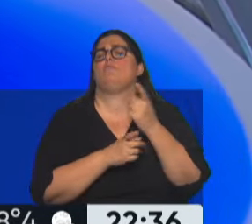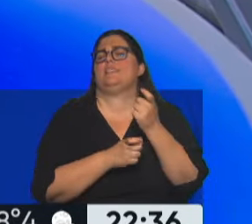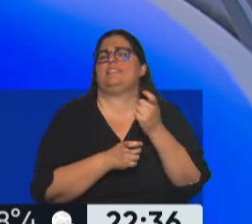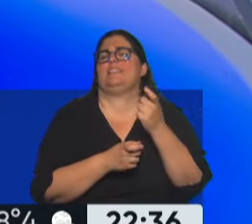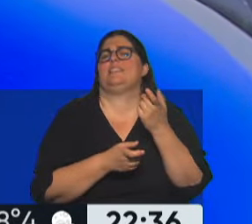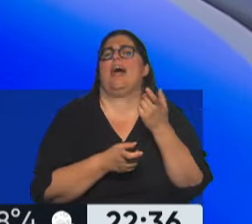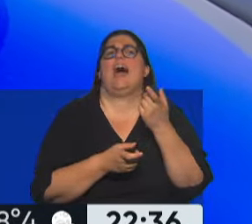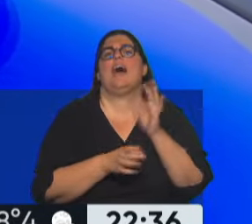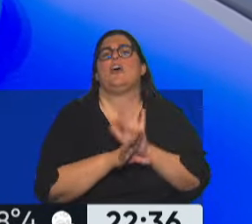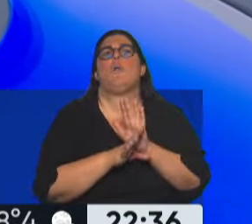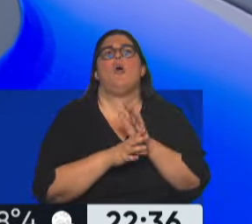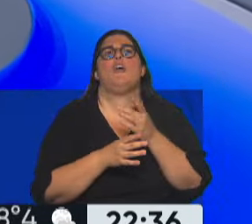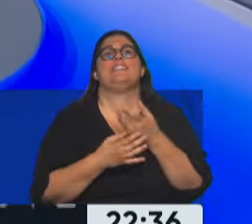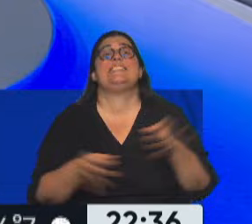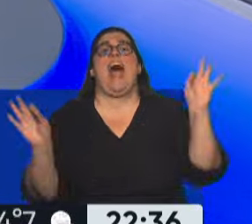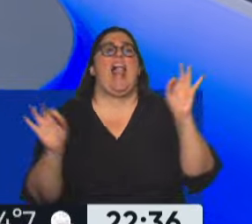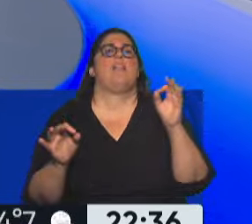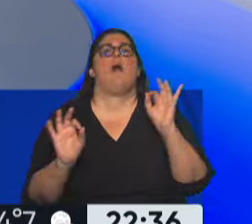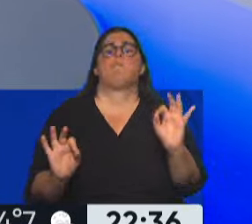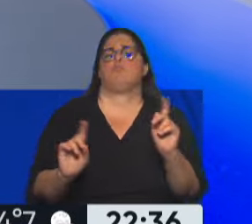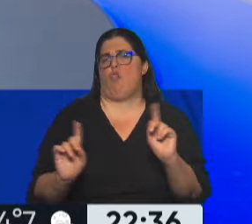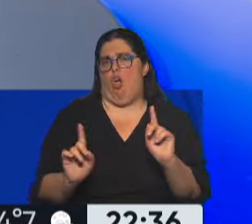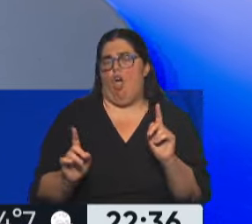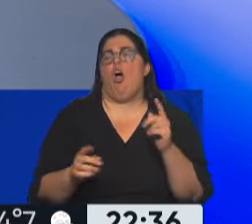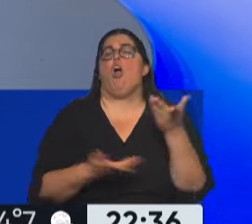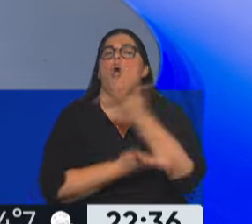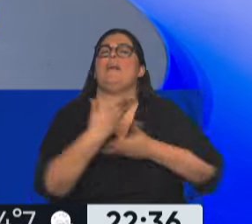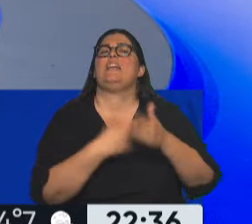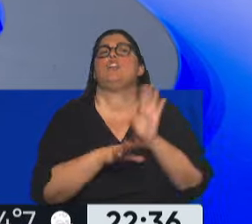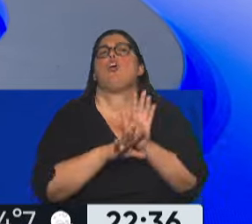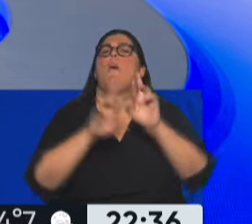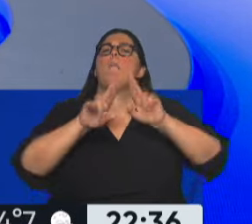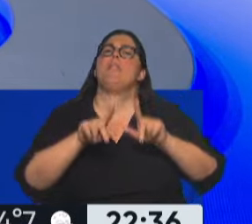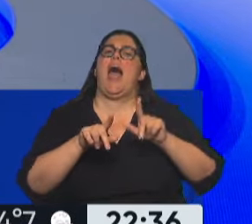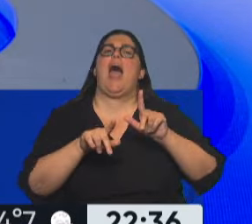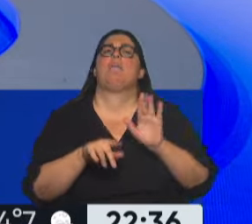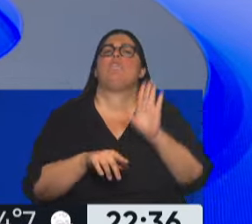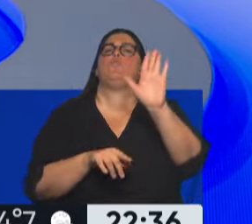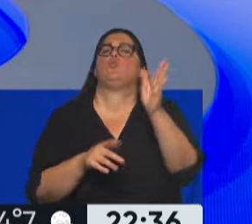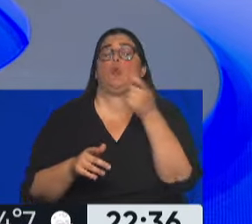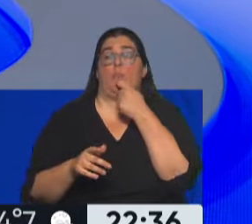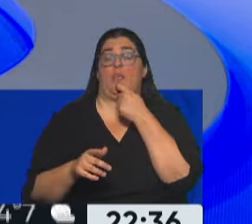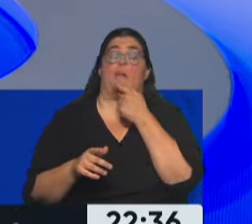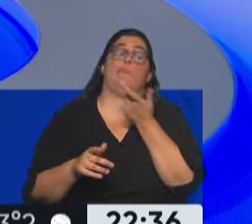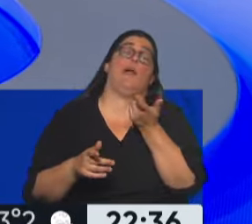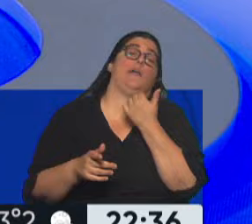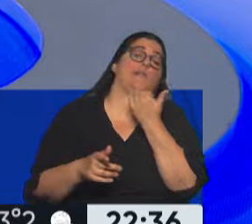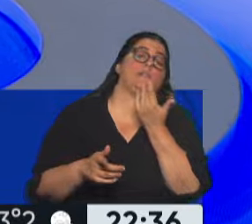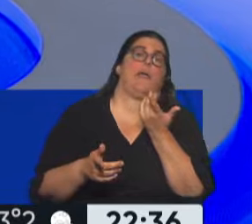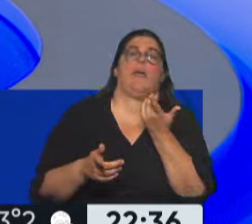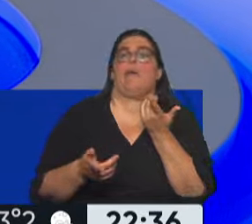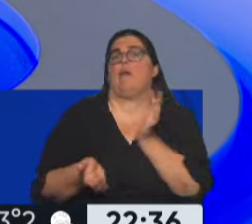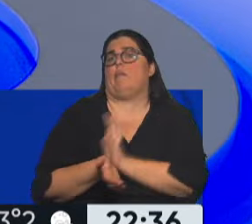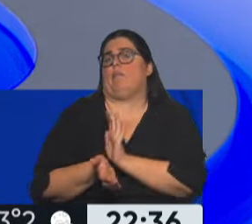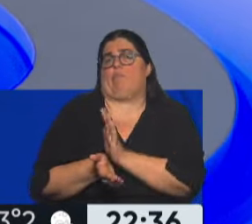No es que la cooperación te va a salvar. Es claro. Como decir, si vos jugás fútbol con una pelota de rugby, seguro